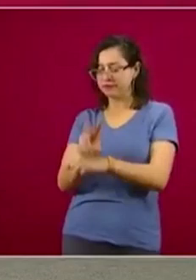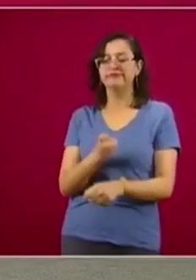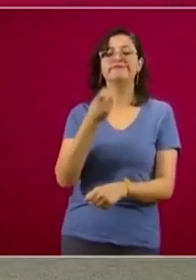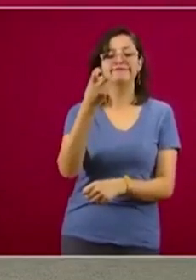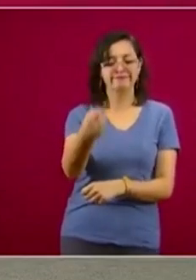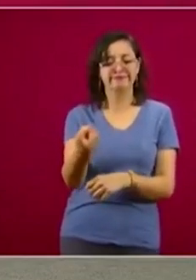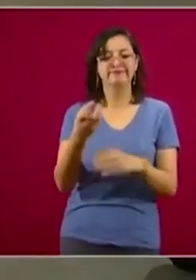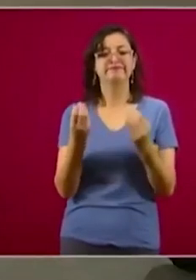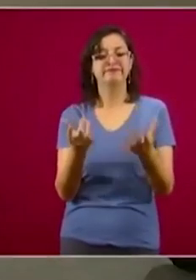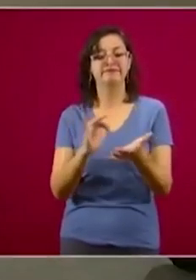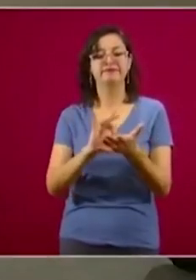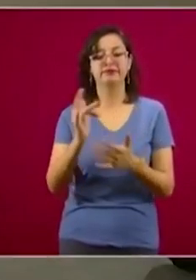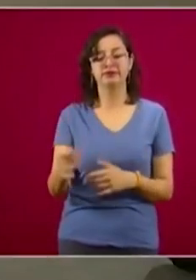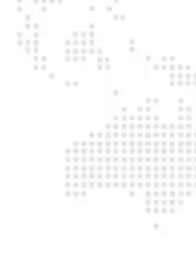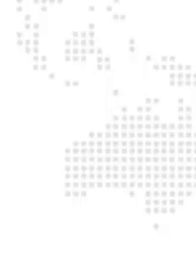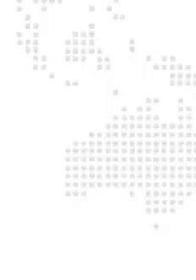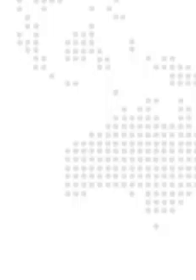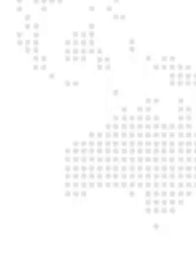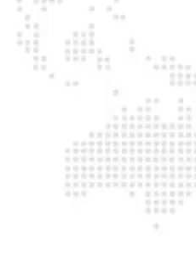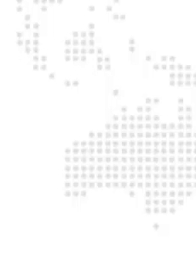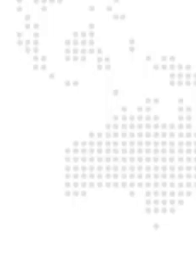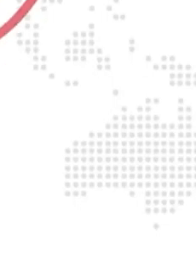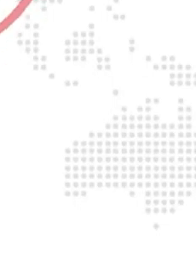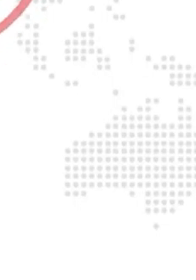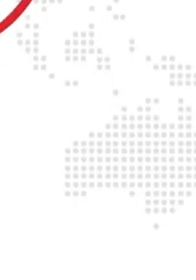muchas gracias mariana